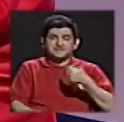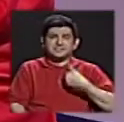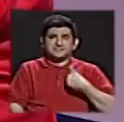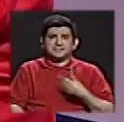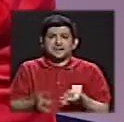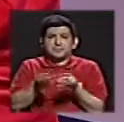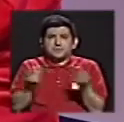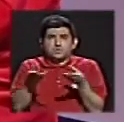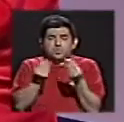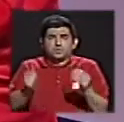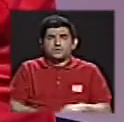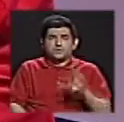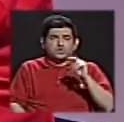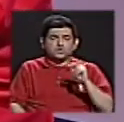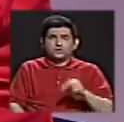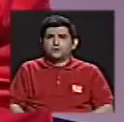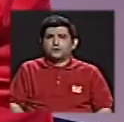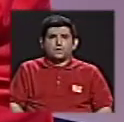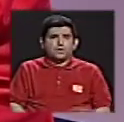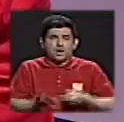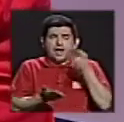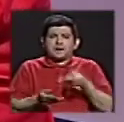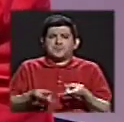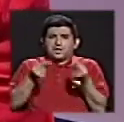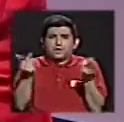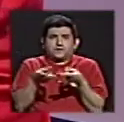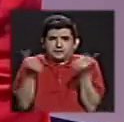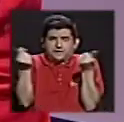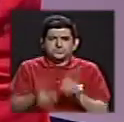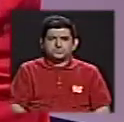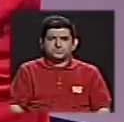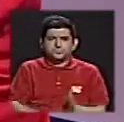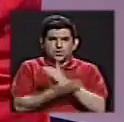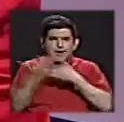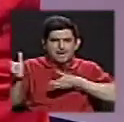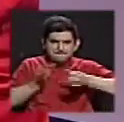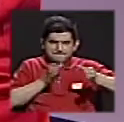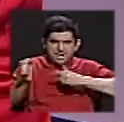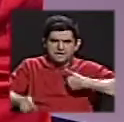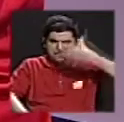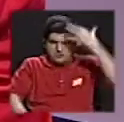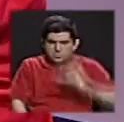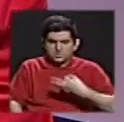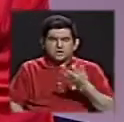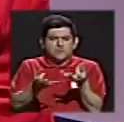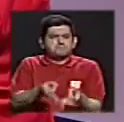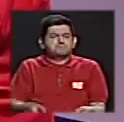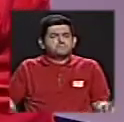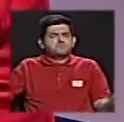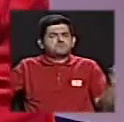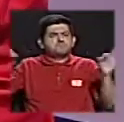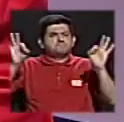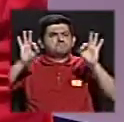un producto que no llega ni a los costos. Entonces, la parte de comercialización para mí es un punto importantísimo. Tenemos